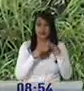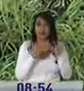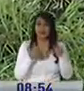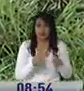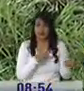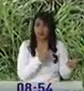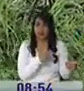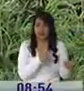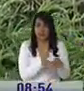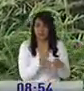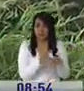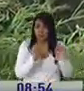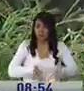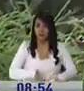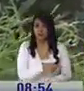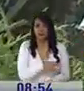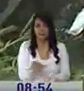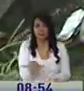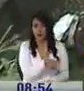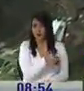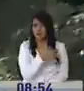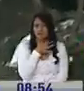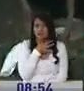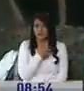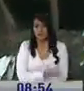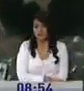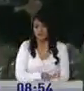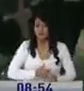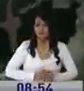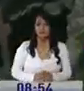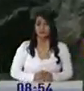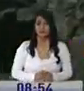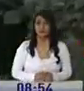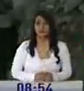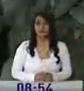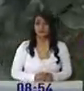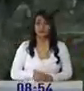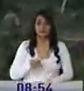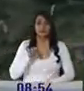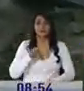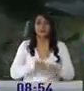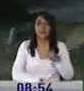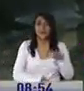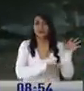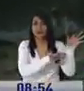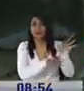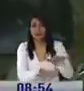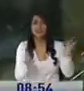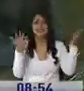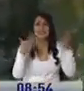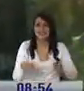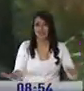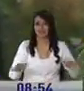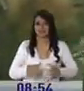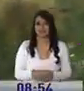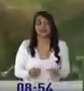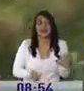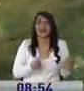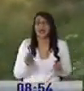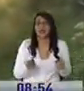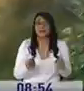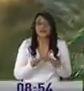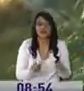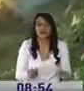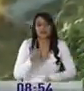sea y también están con temor el hecho el el daño ya se ha provocado ya esto este sector Aquí está